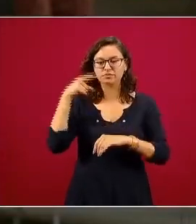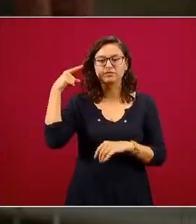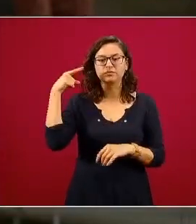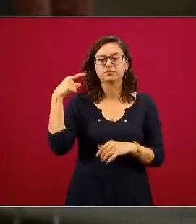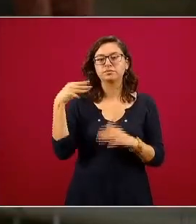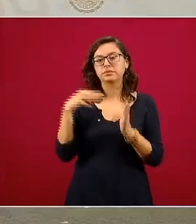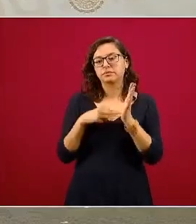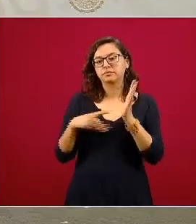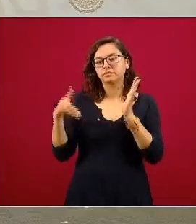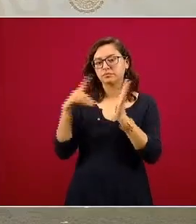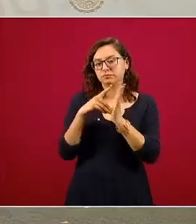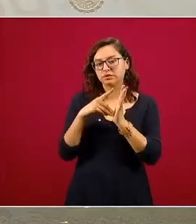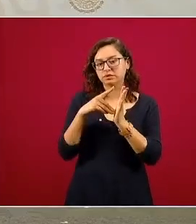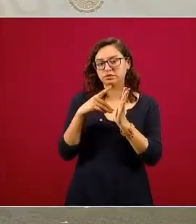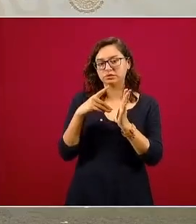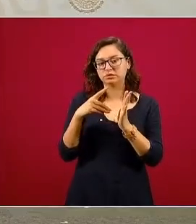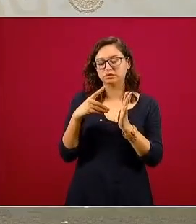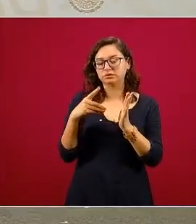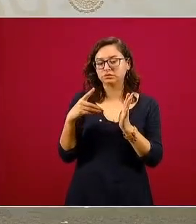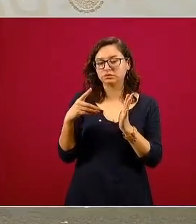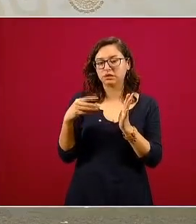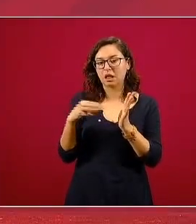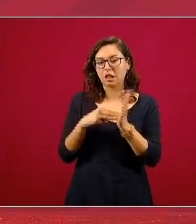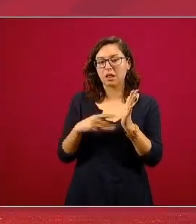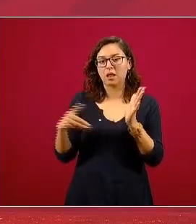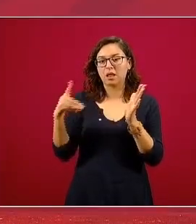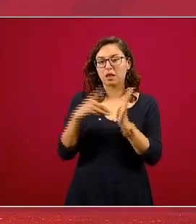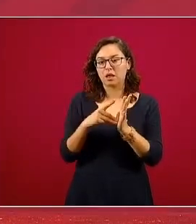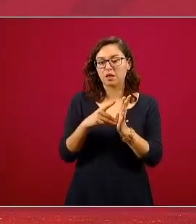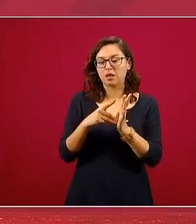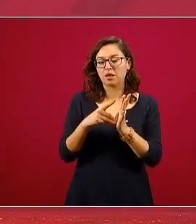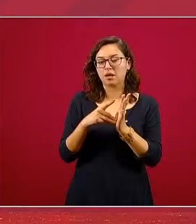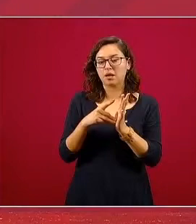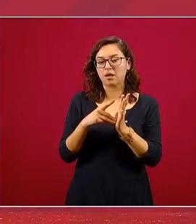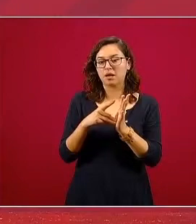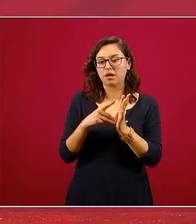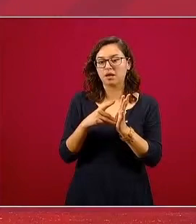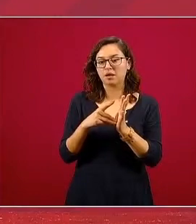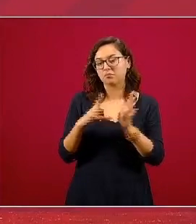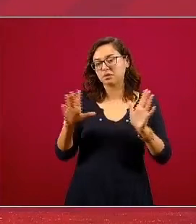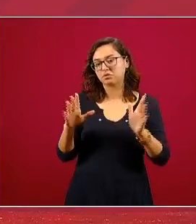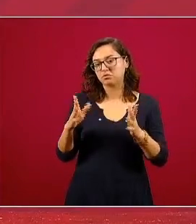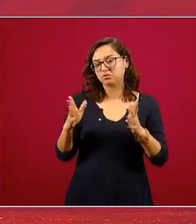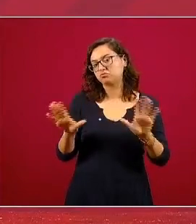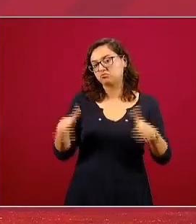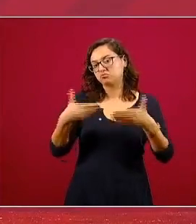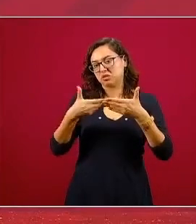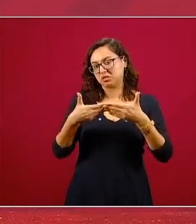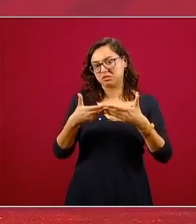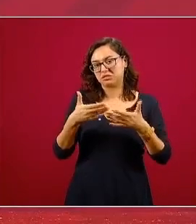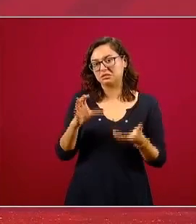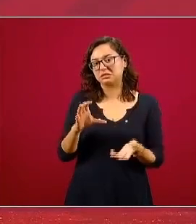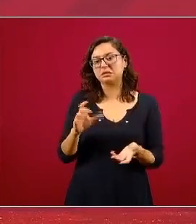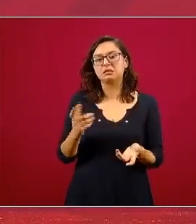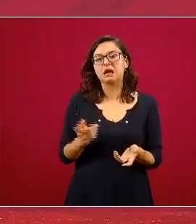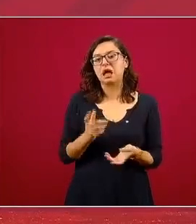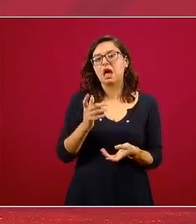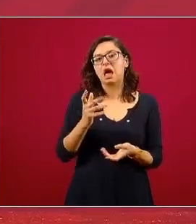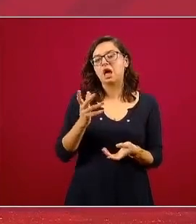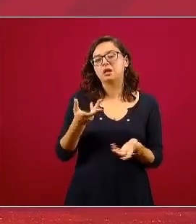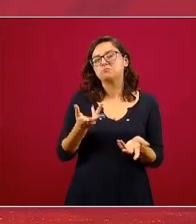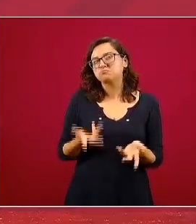metodología que se conoce como metodología o procedimiento cerrado, que es el que se utiliza precisamente en estas,